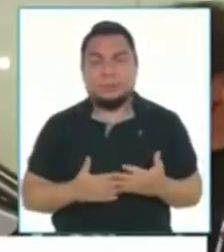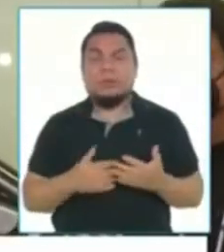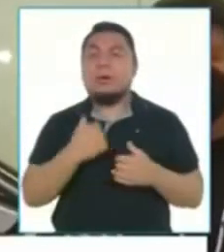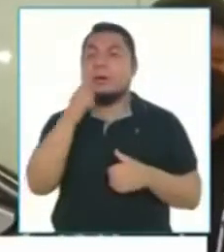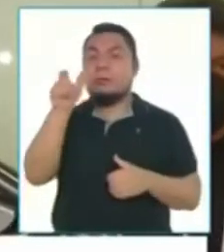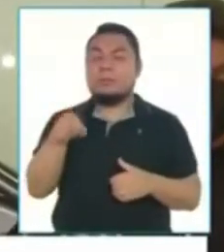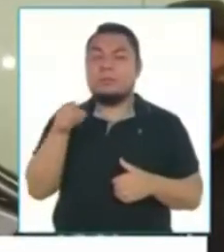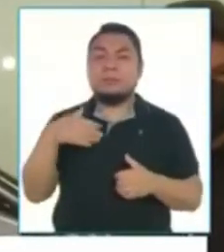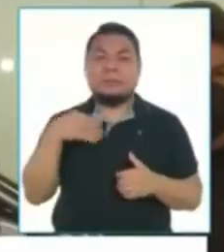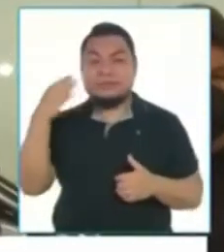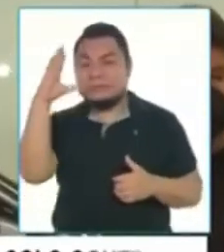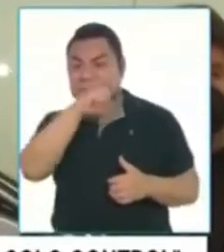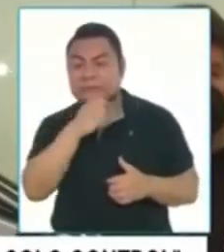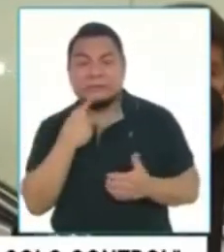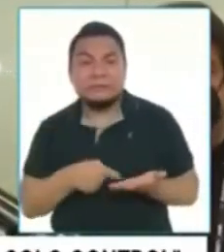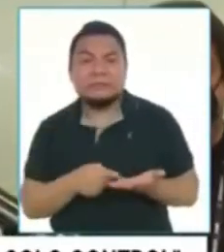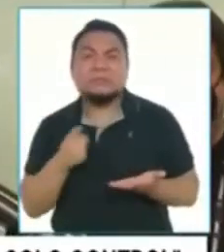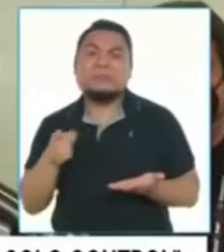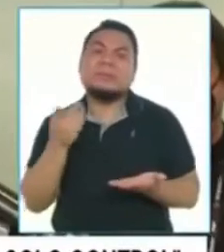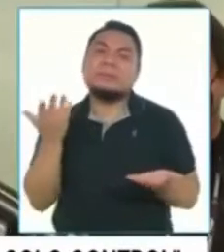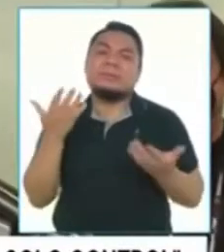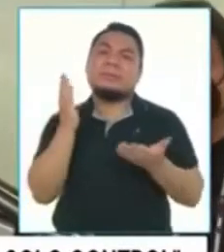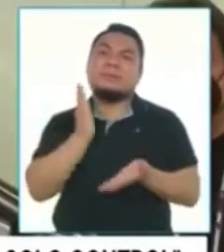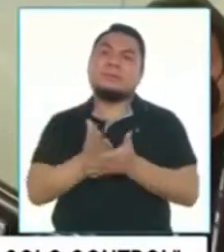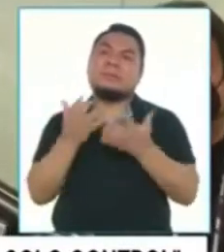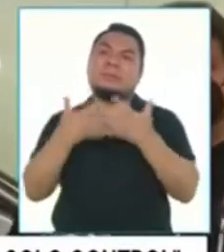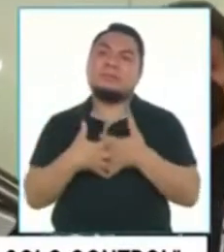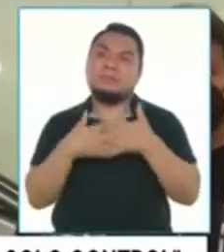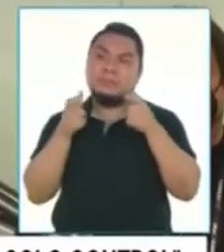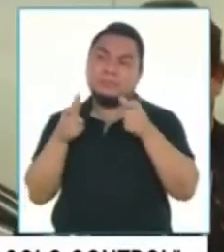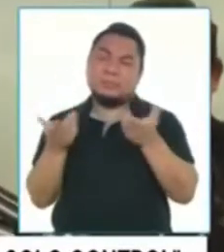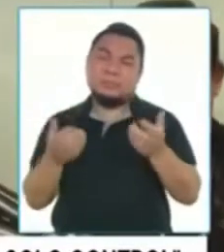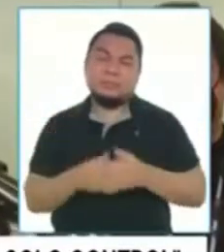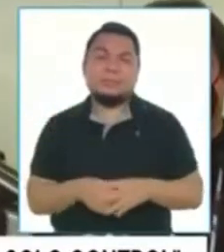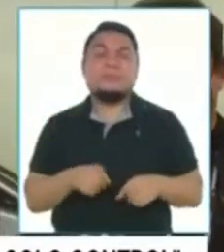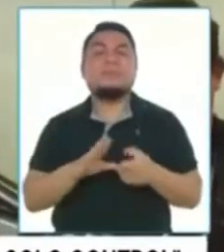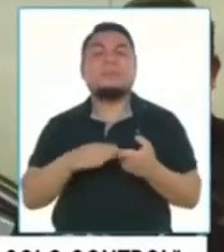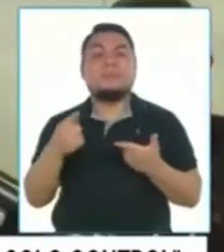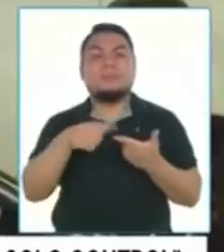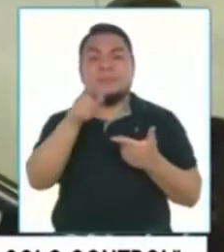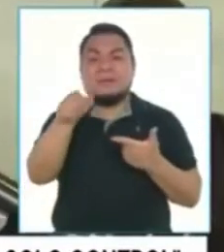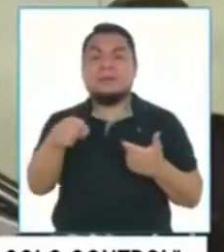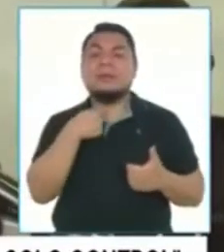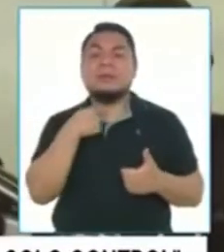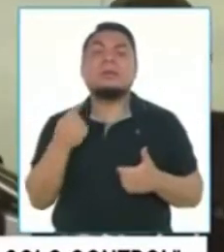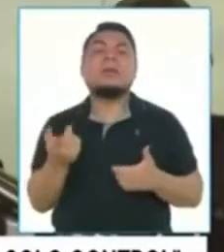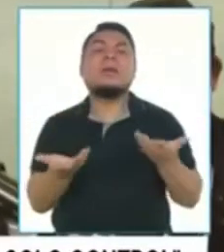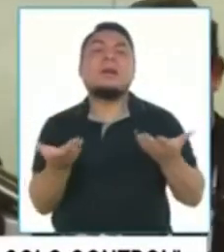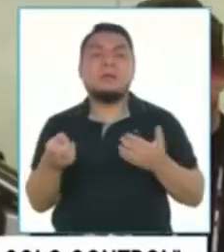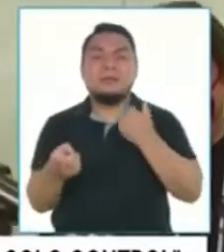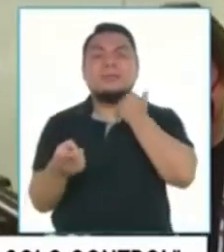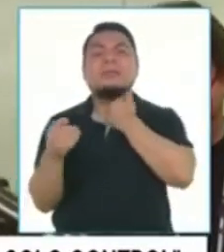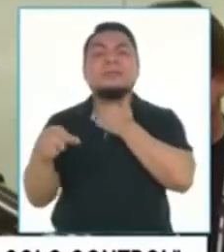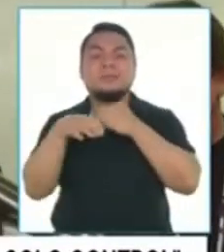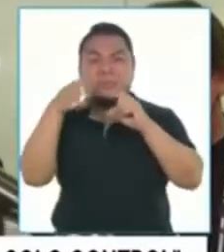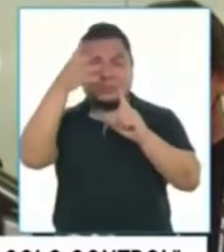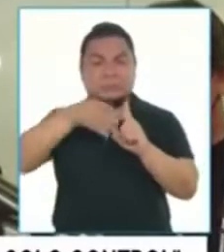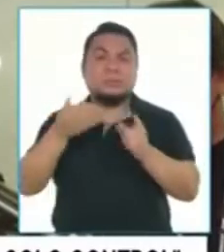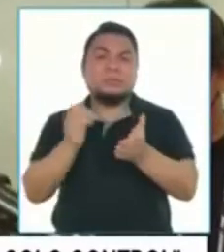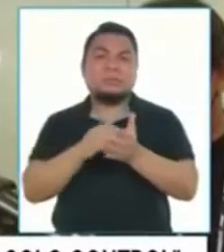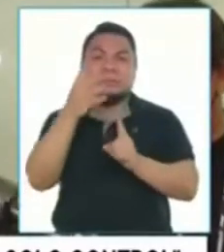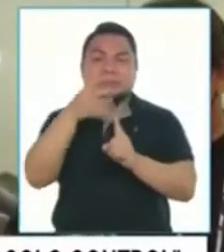que se puede haber pasado, lo primero que hacemos es sancionar a la empresa por no haber controlado. Y después acá al pasajero lo que se hace es se le hace una